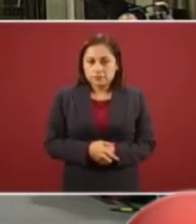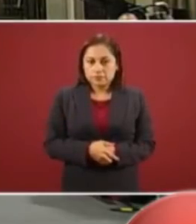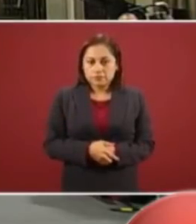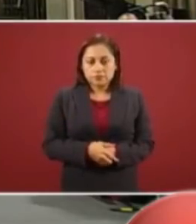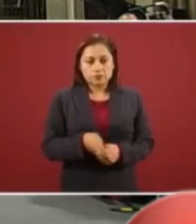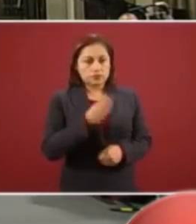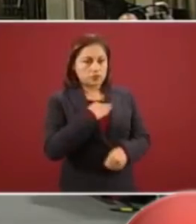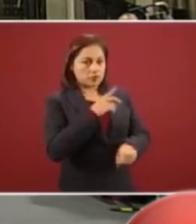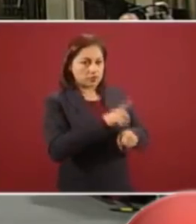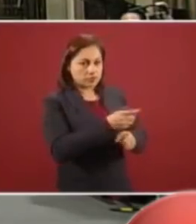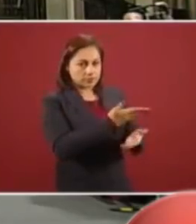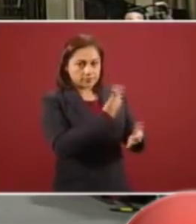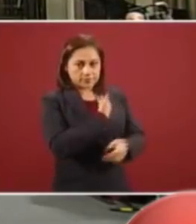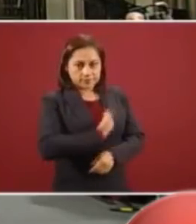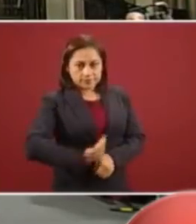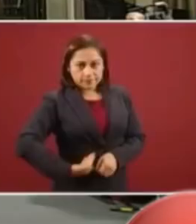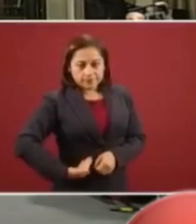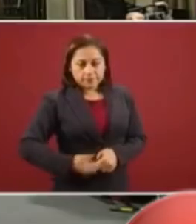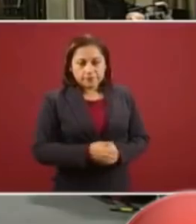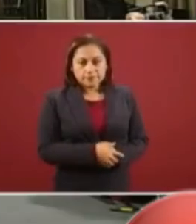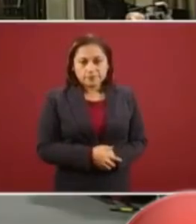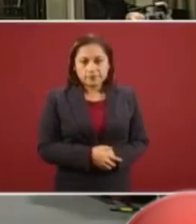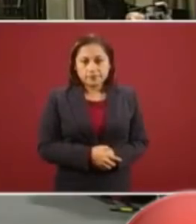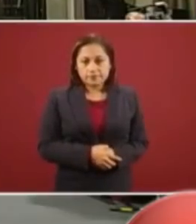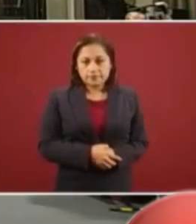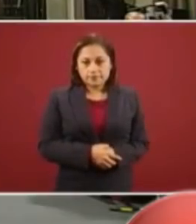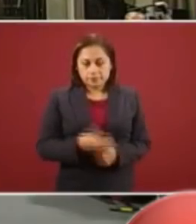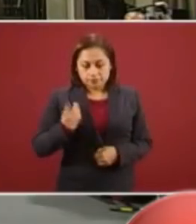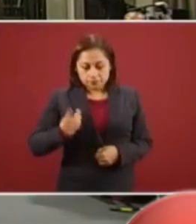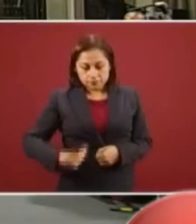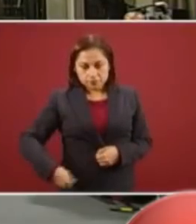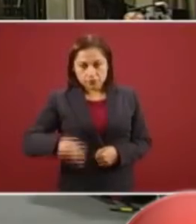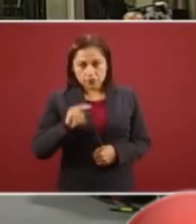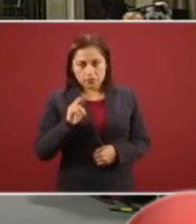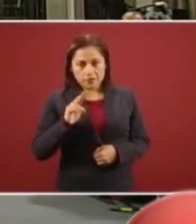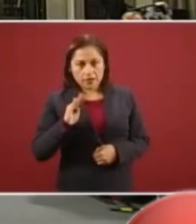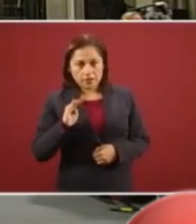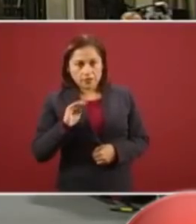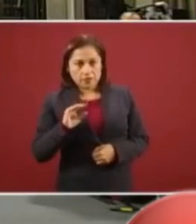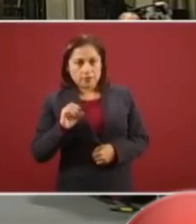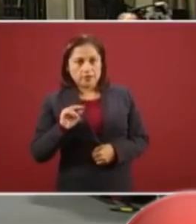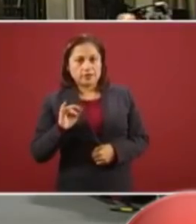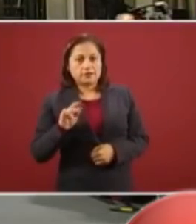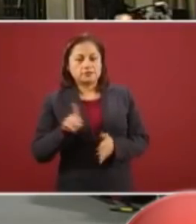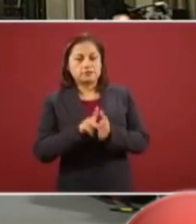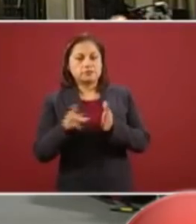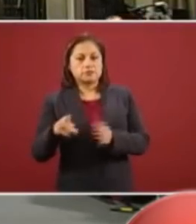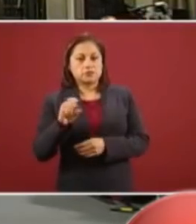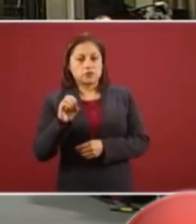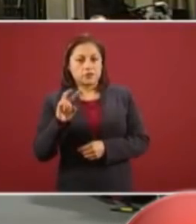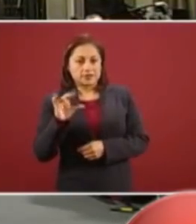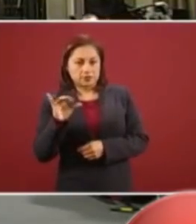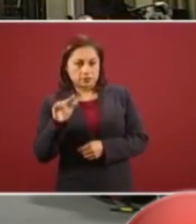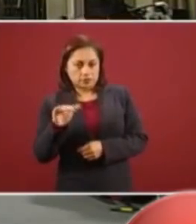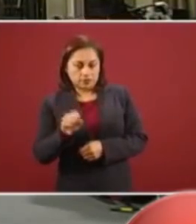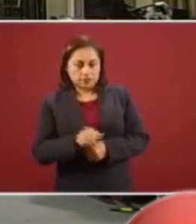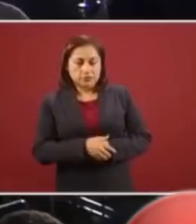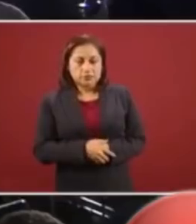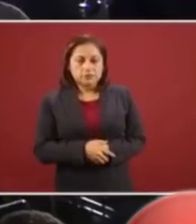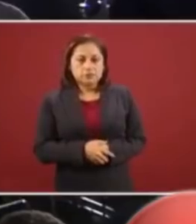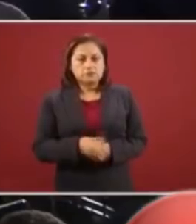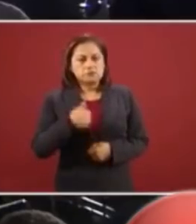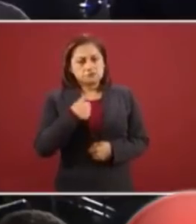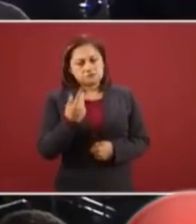Buenos días, señor presidente. Rubén Amarga, Diario Ovaciones. Yo quisiera preguntarle un